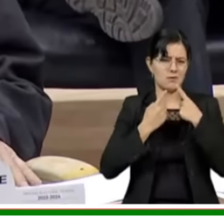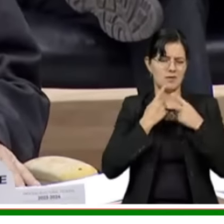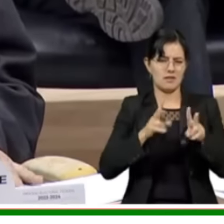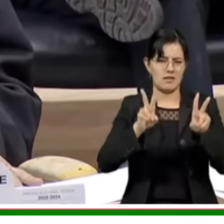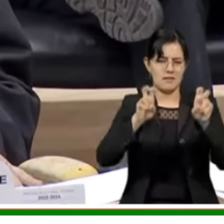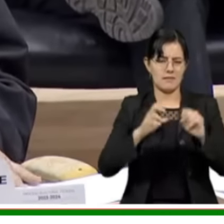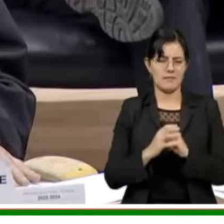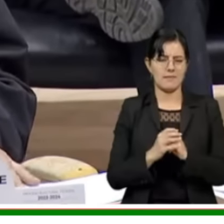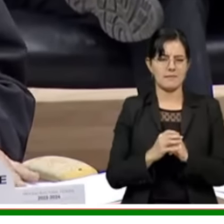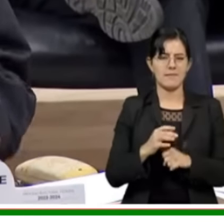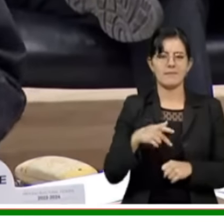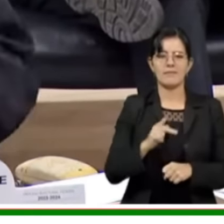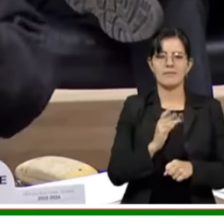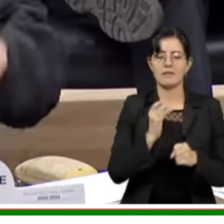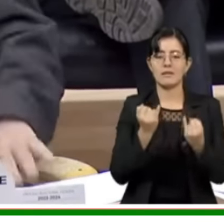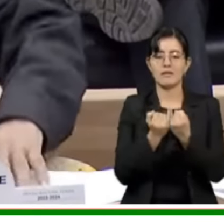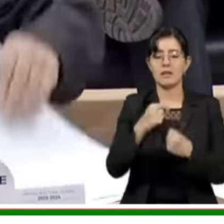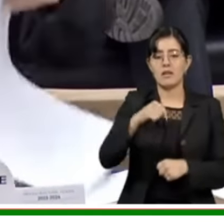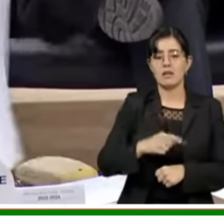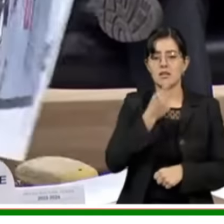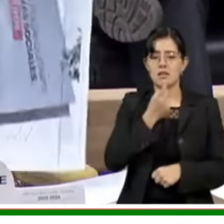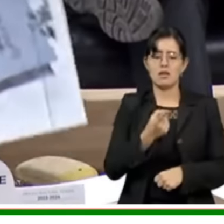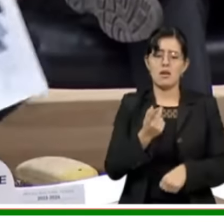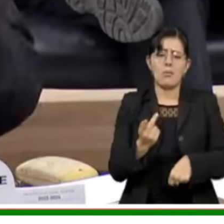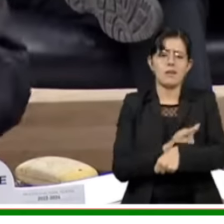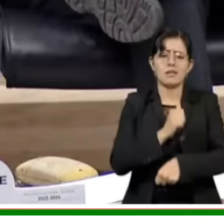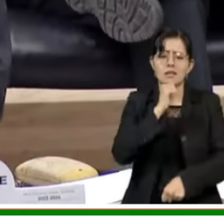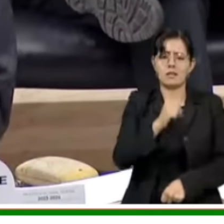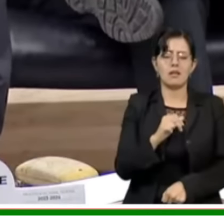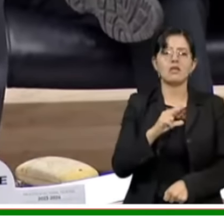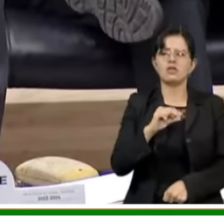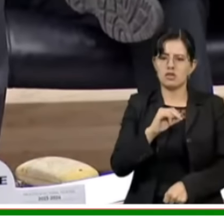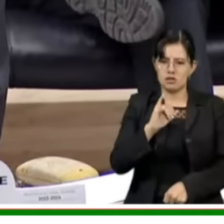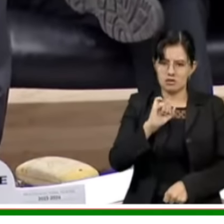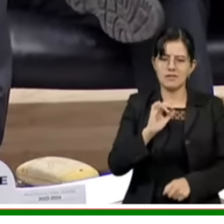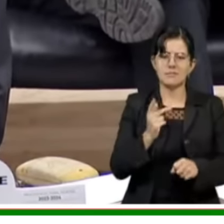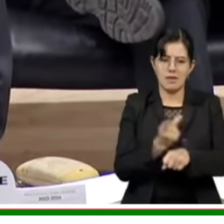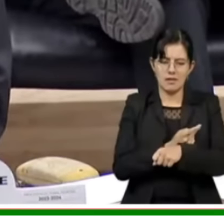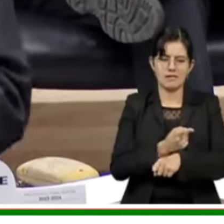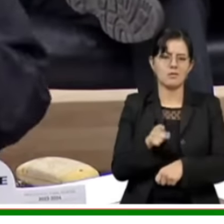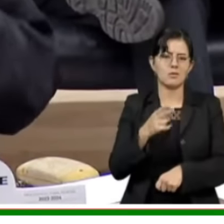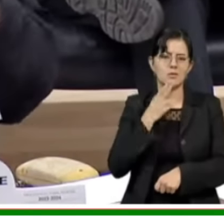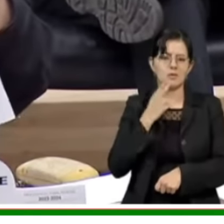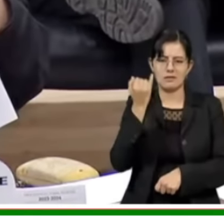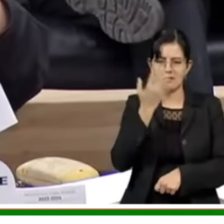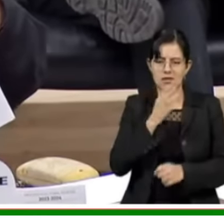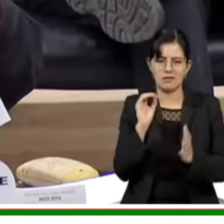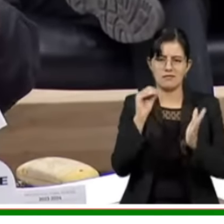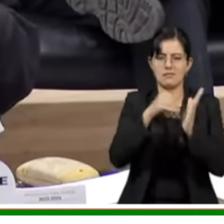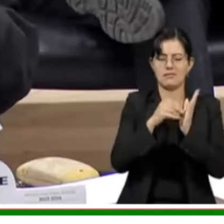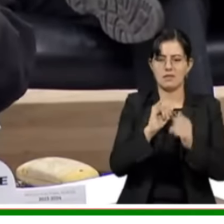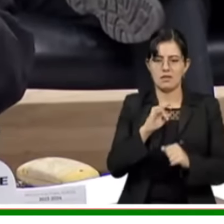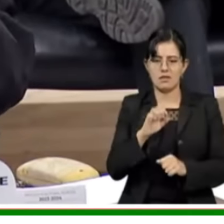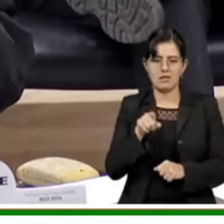acuerdo en que aquí se diga no no no ha pasado no sí si ha pasado se está usando el logotipo del INE hubo un llamado de la